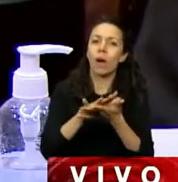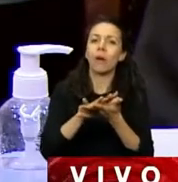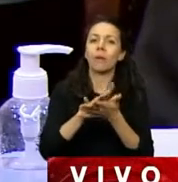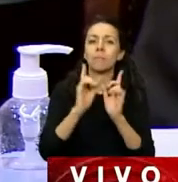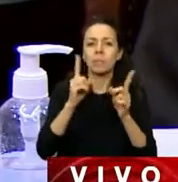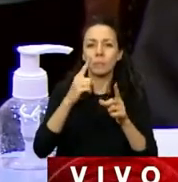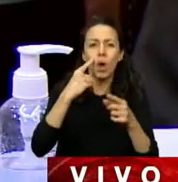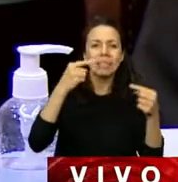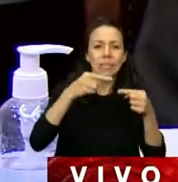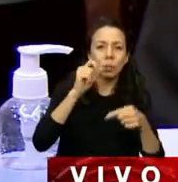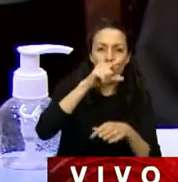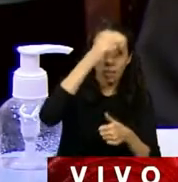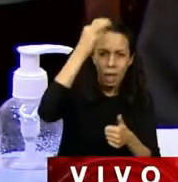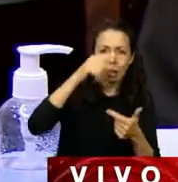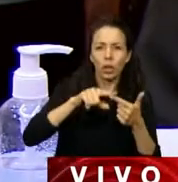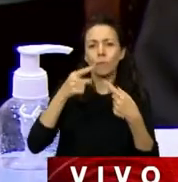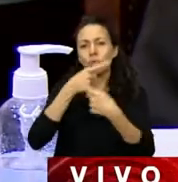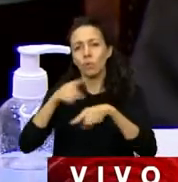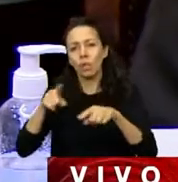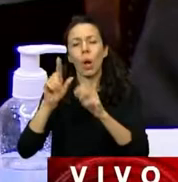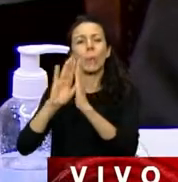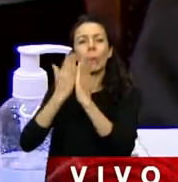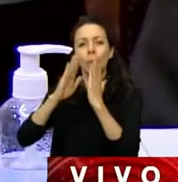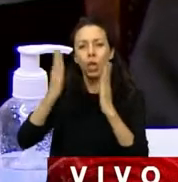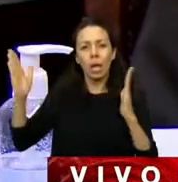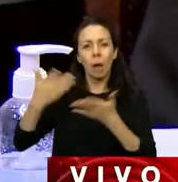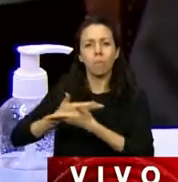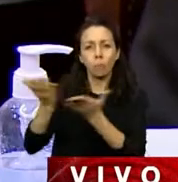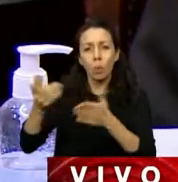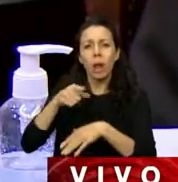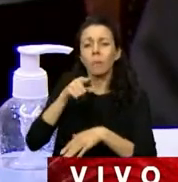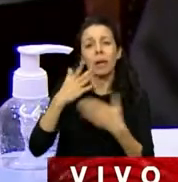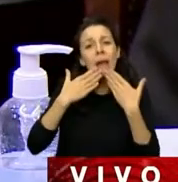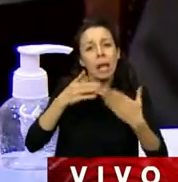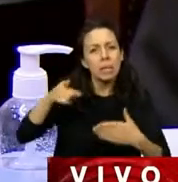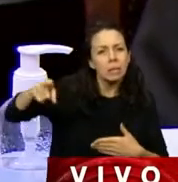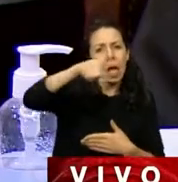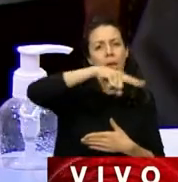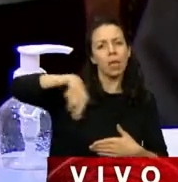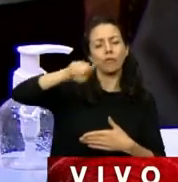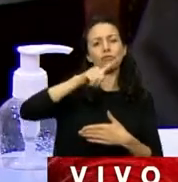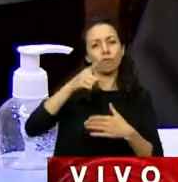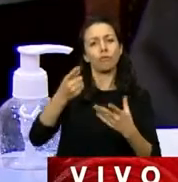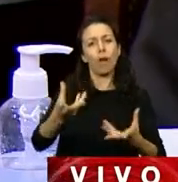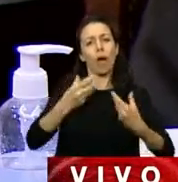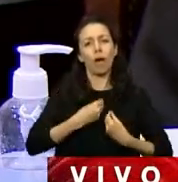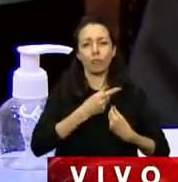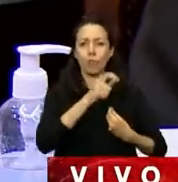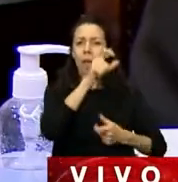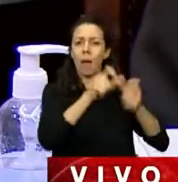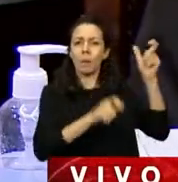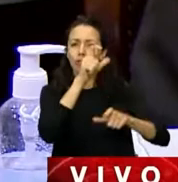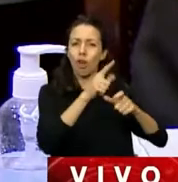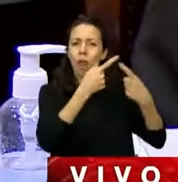debemos dar respuestas al Instituto del Teatro, de la Música, las bibliotecas populares, porque son ellos los que contribuyen a la formación de los músicos